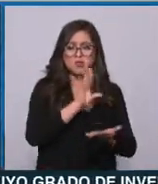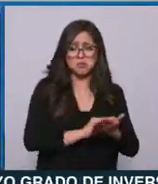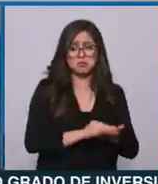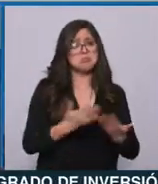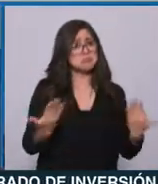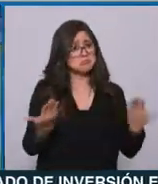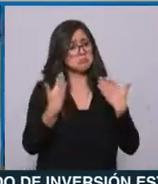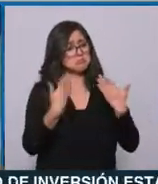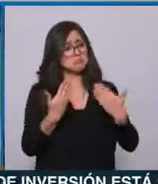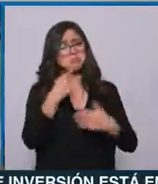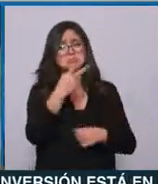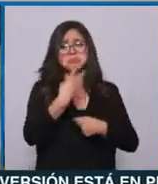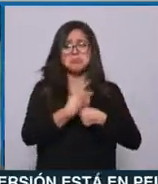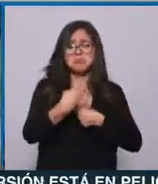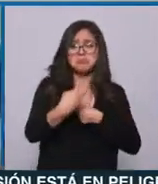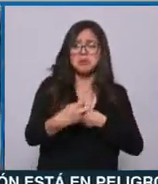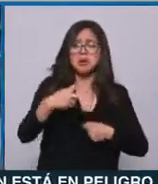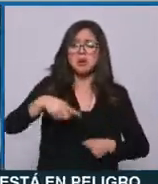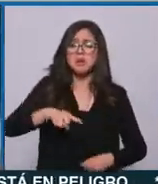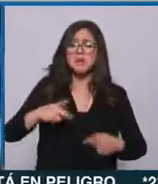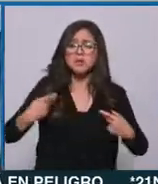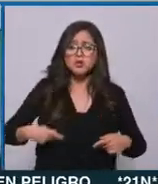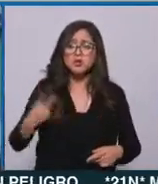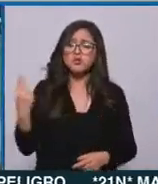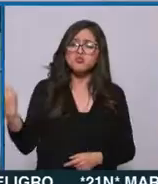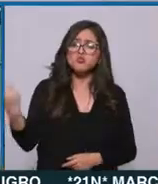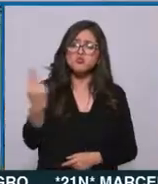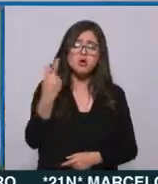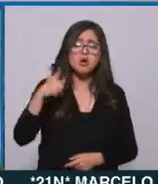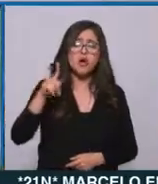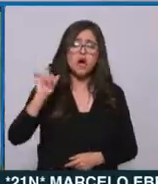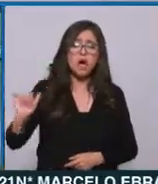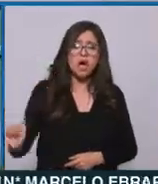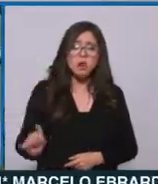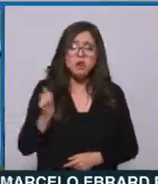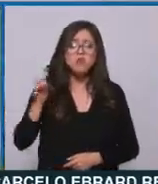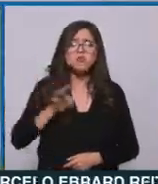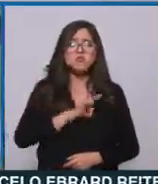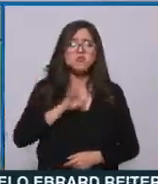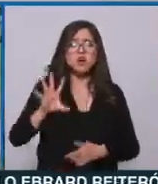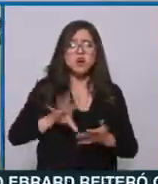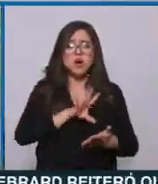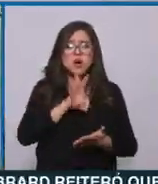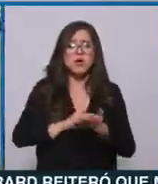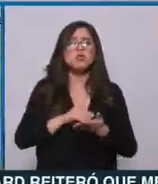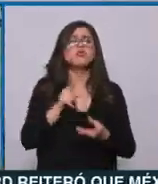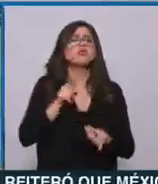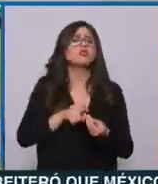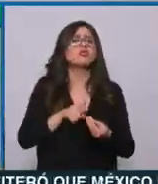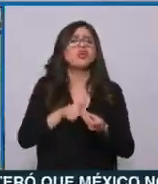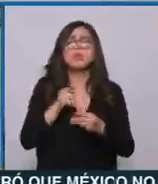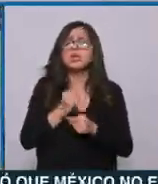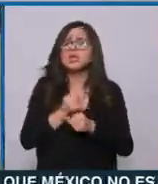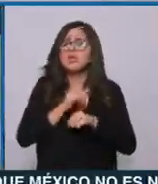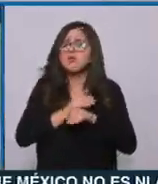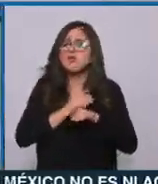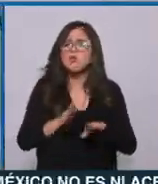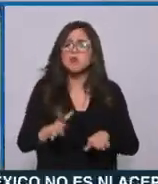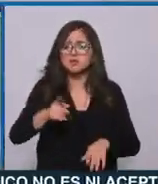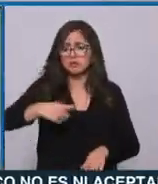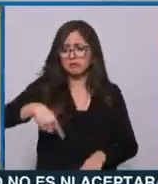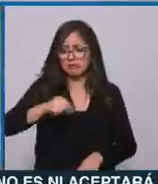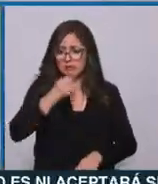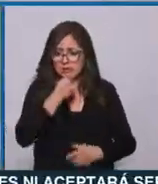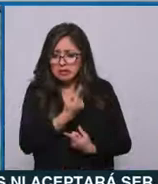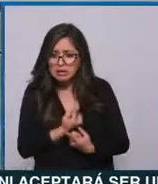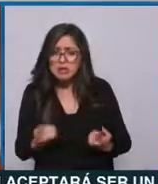buena es. invitación para aquellos que les gusta, que vayan en pareja y aprovechen y ya se pueden casar. ¿Dónde podemos consultar más datos, chicos? Para que también a los niños que les